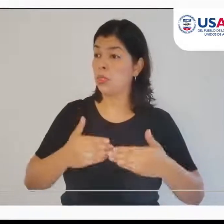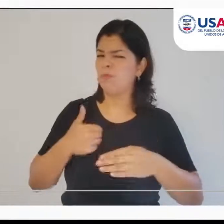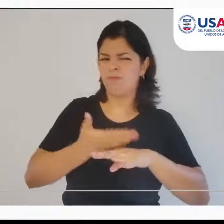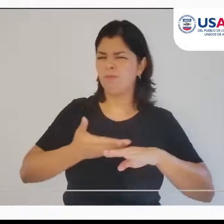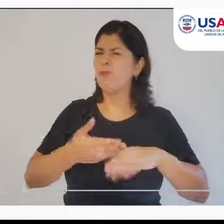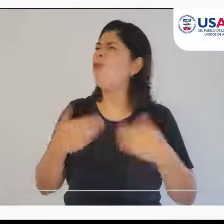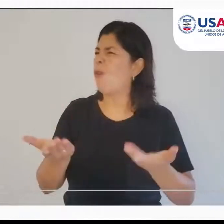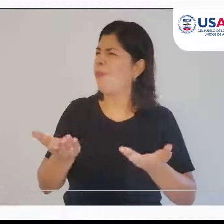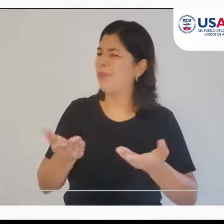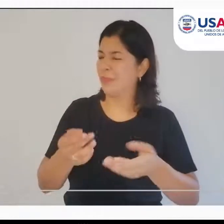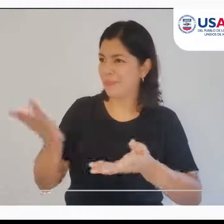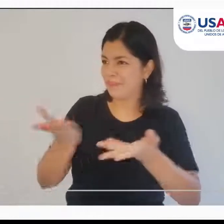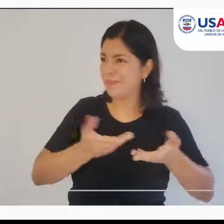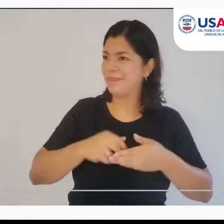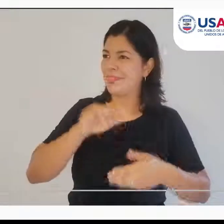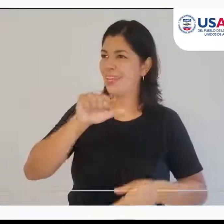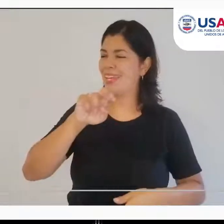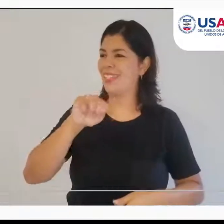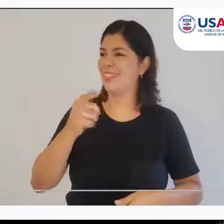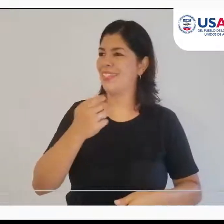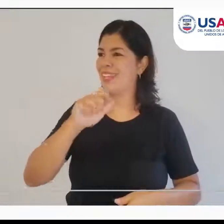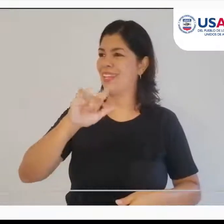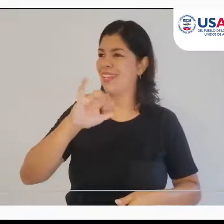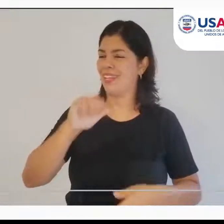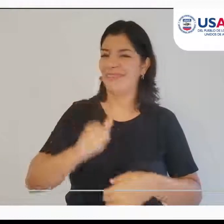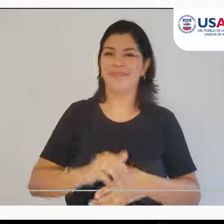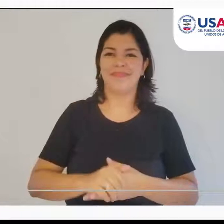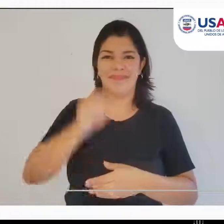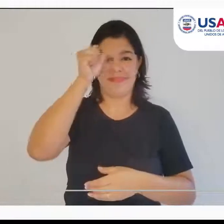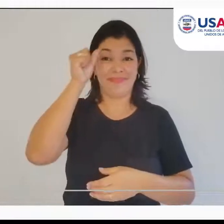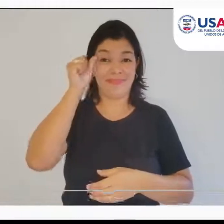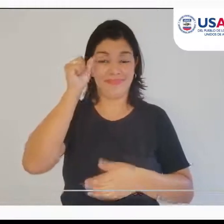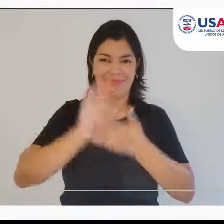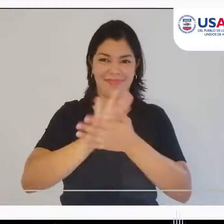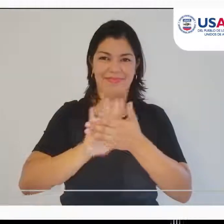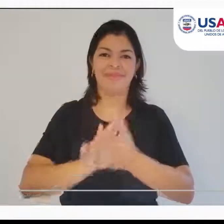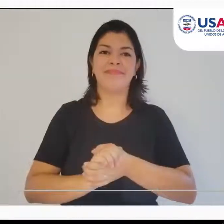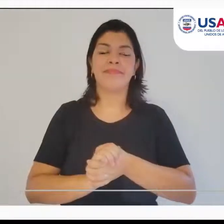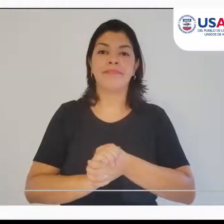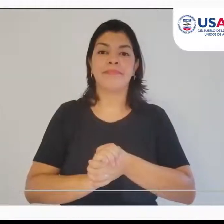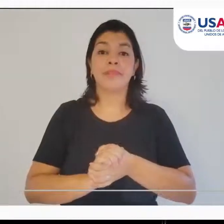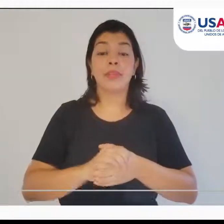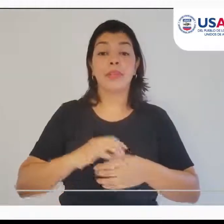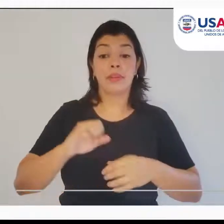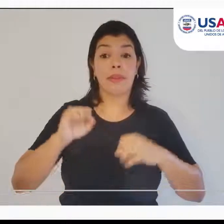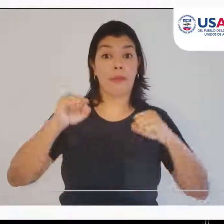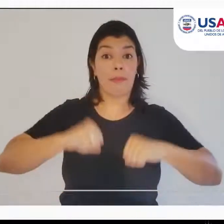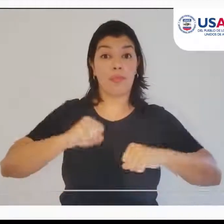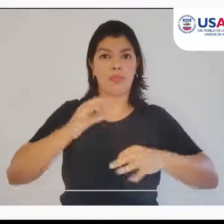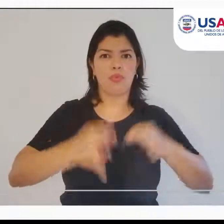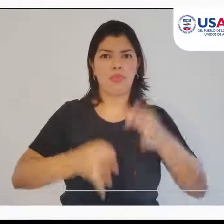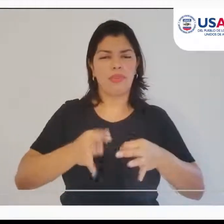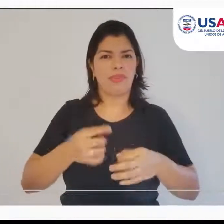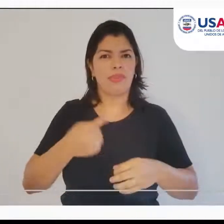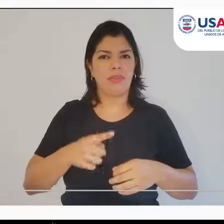Angélica Hoyos. Bueno, Diego, la capacidad jurídica o el derecho a la capacidad jurídica se refiere a la posibilidad que tienen todas